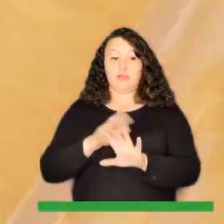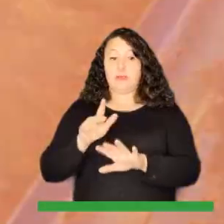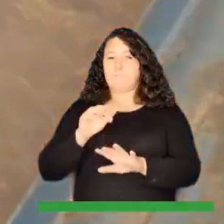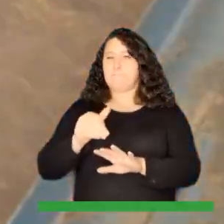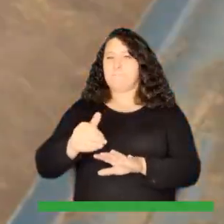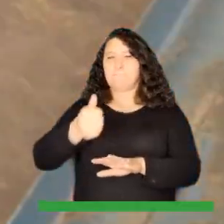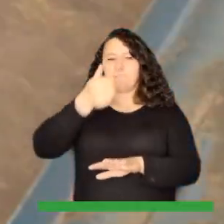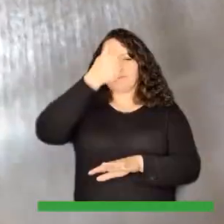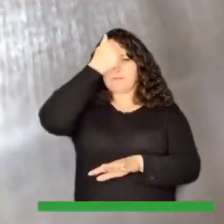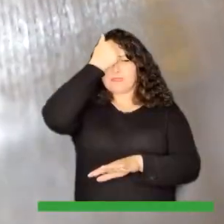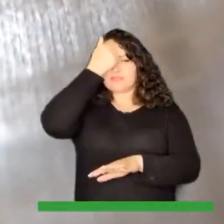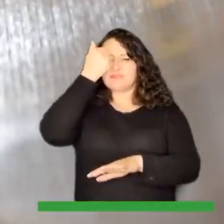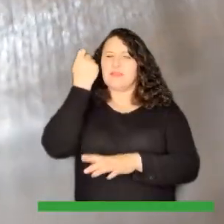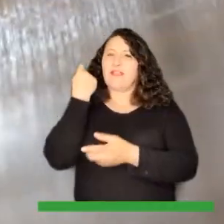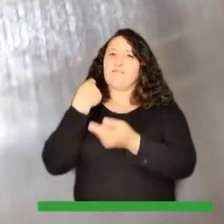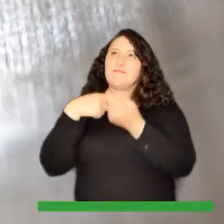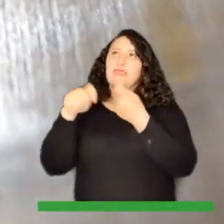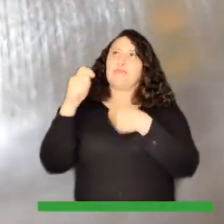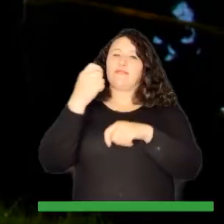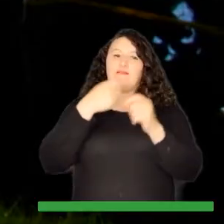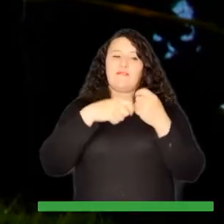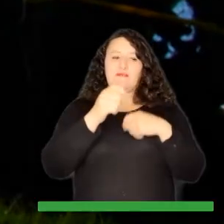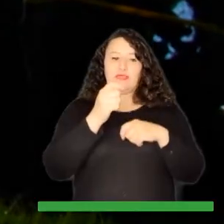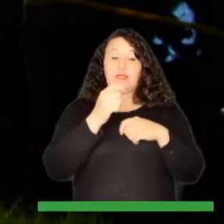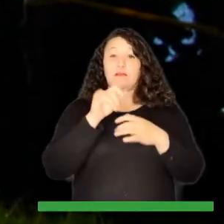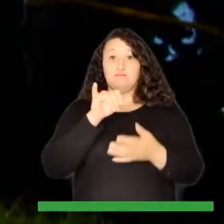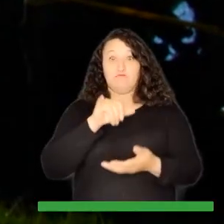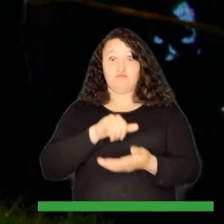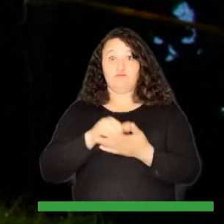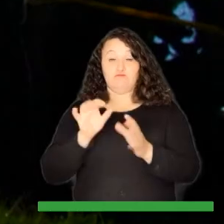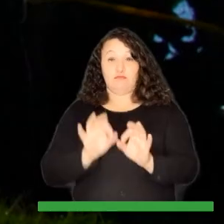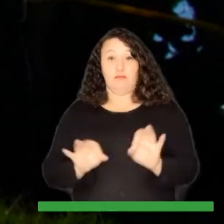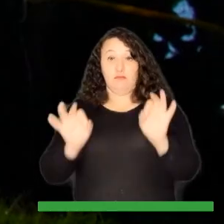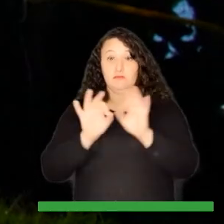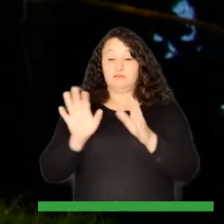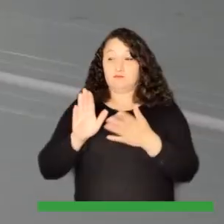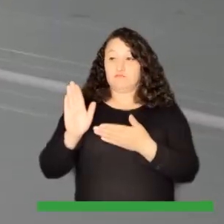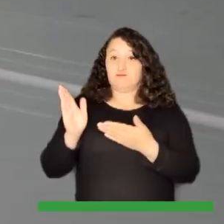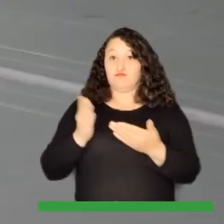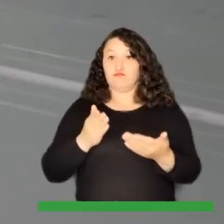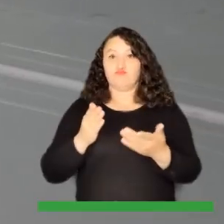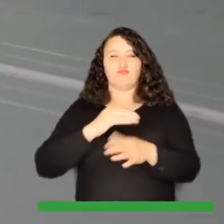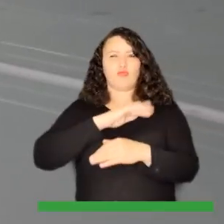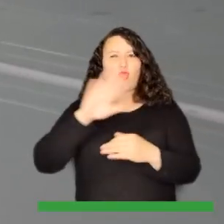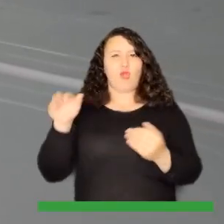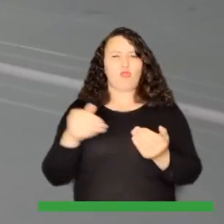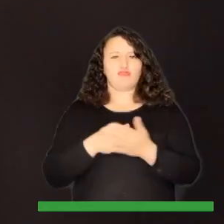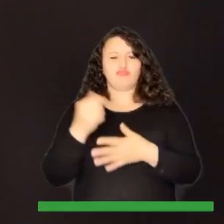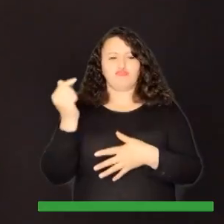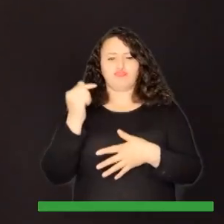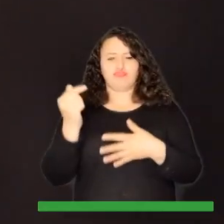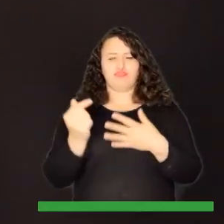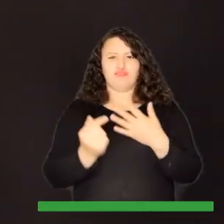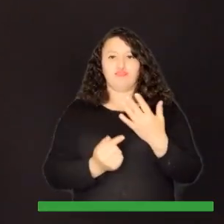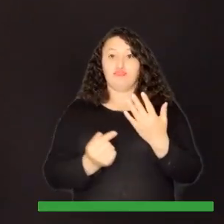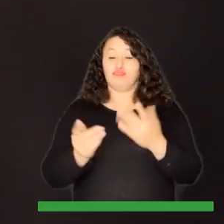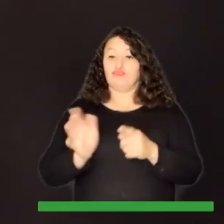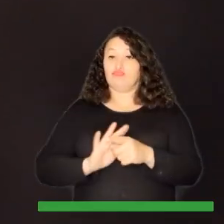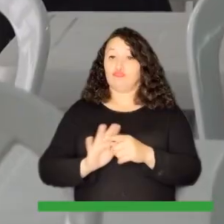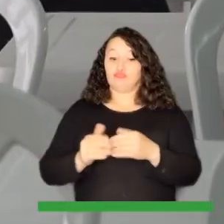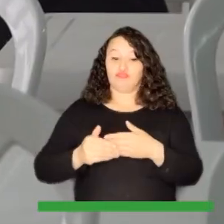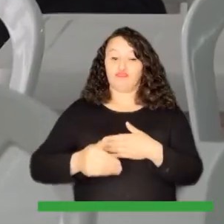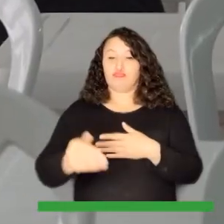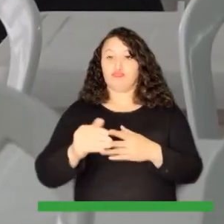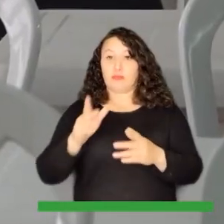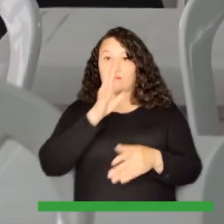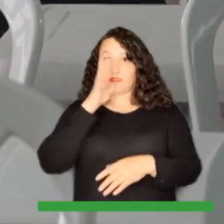digamos, prioridad para poder exportar. Entonces, por eso era importante pues venir a mirar pues todos los puntos críticos que nos toca